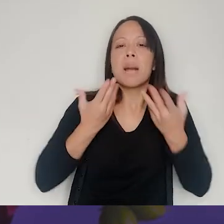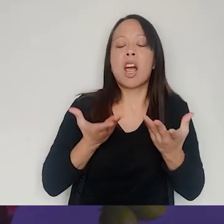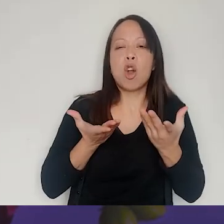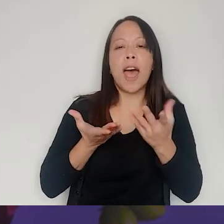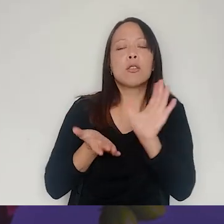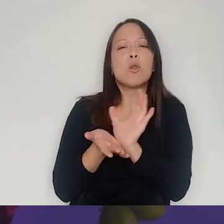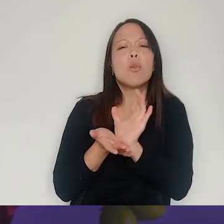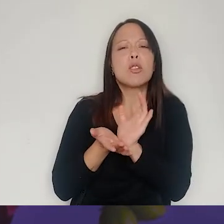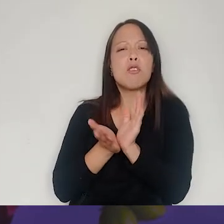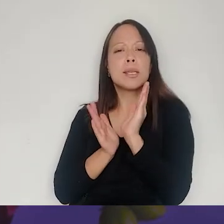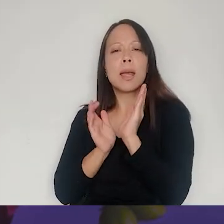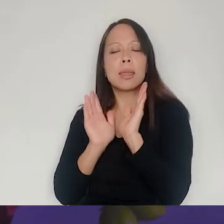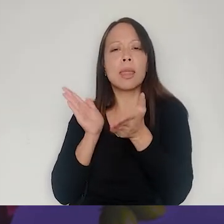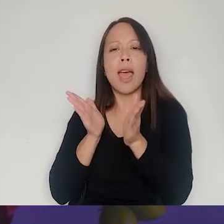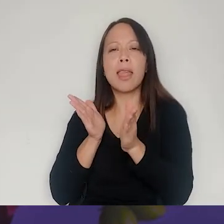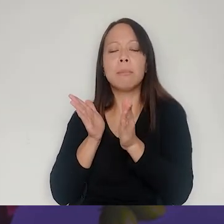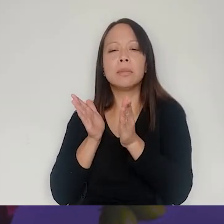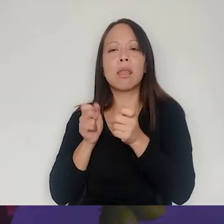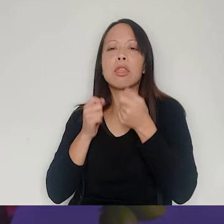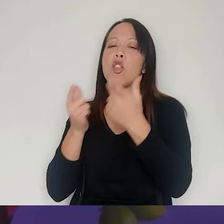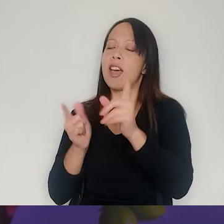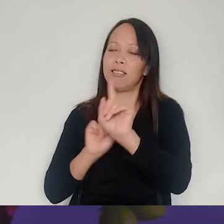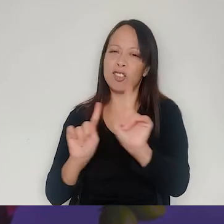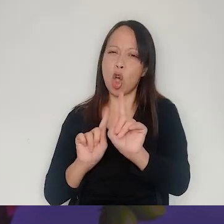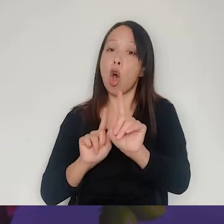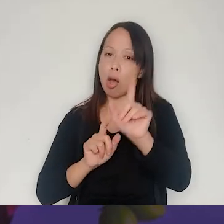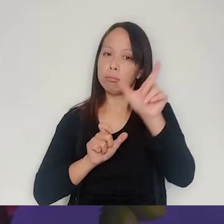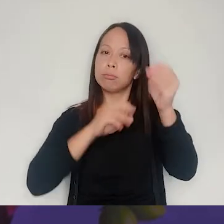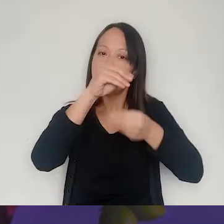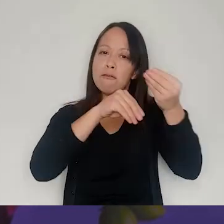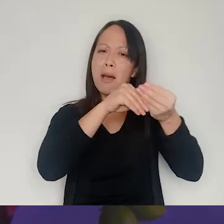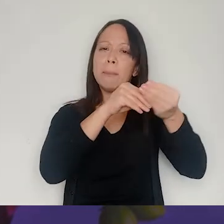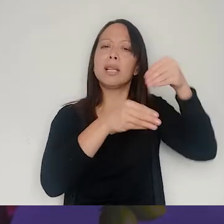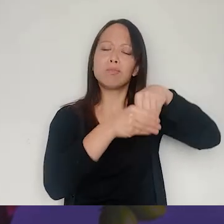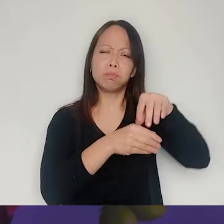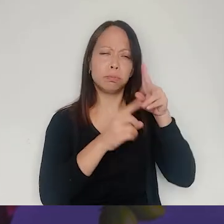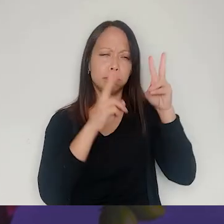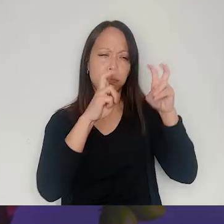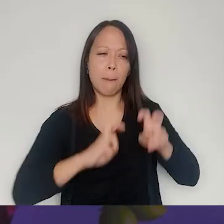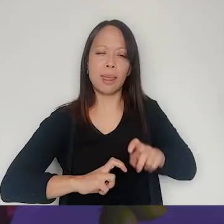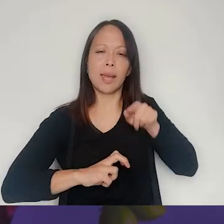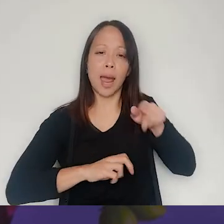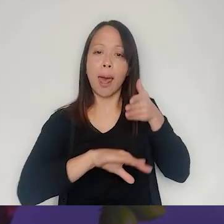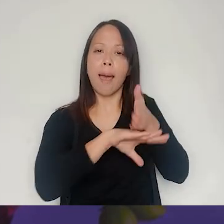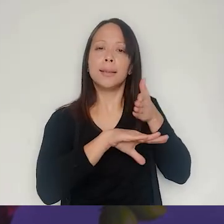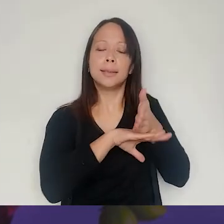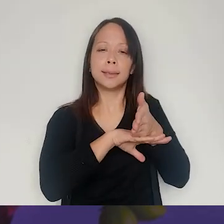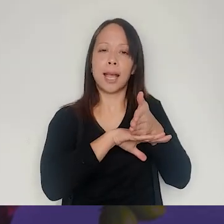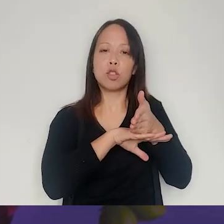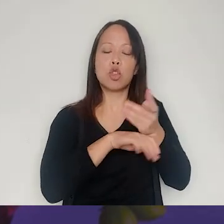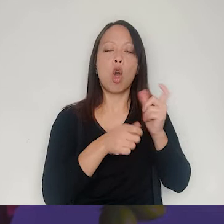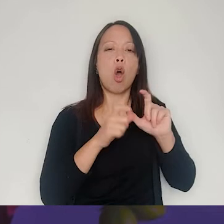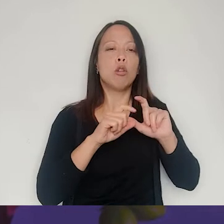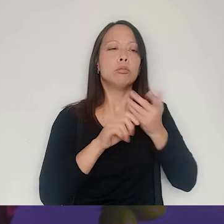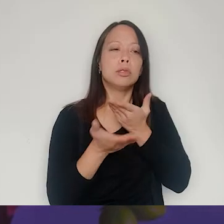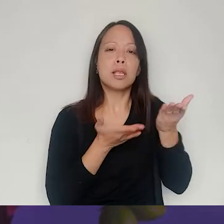un tratamiento, sino que también es importante diagnosticar a las familias porque tengan certidumbre, porque tengan acceso a los servicios sociales, porque